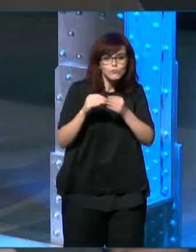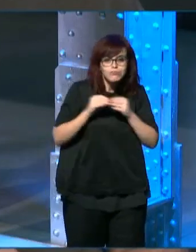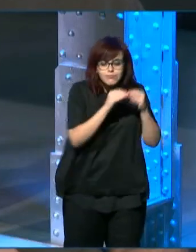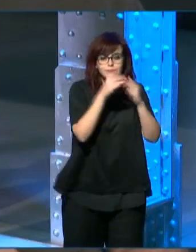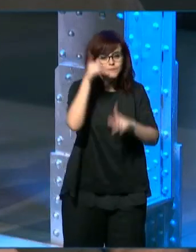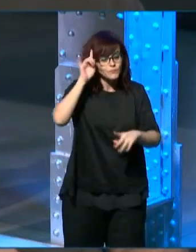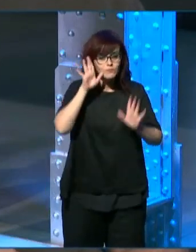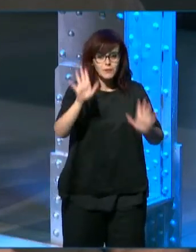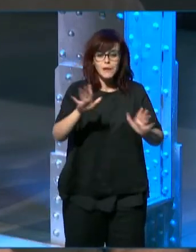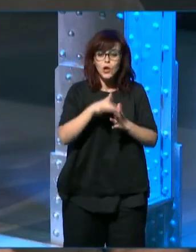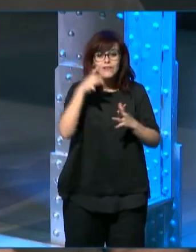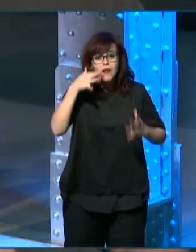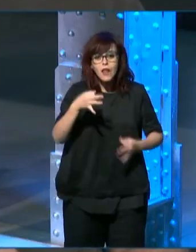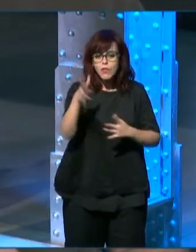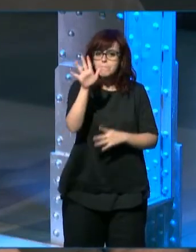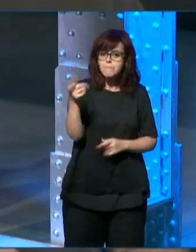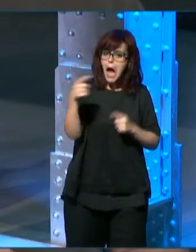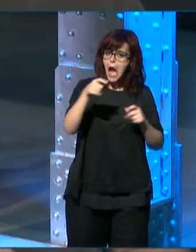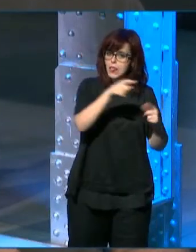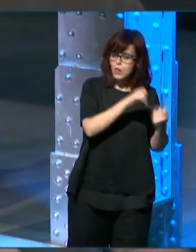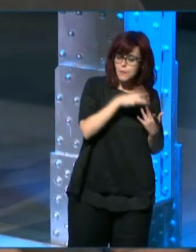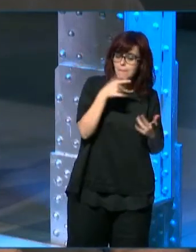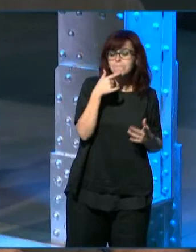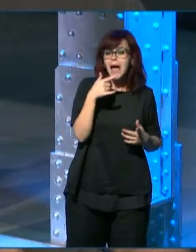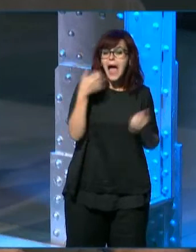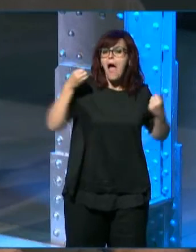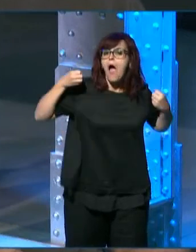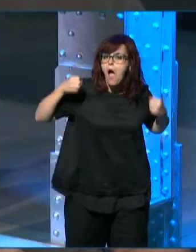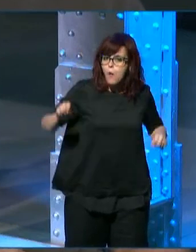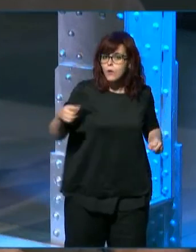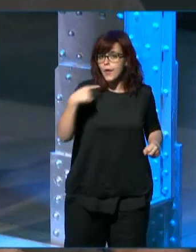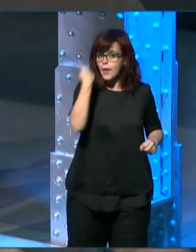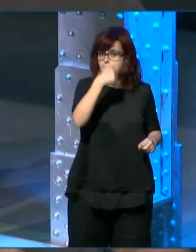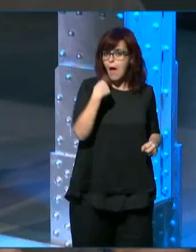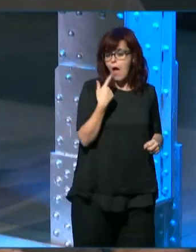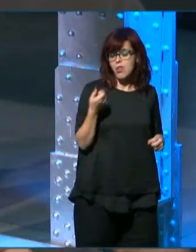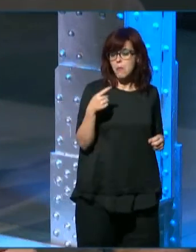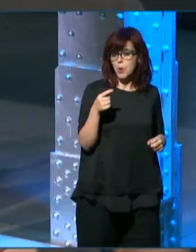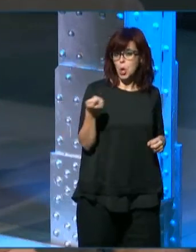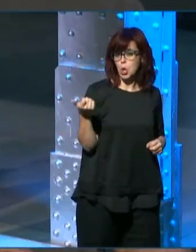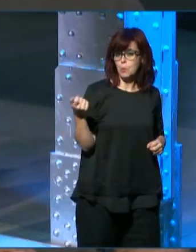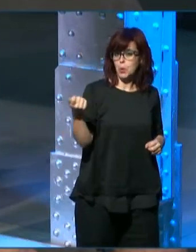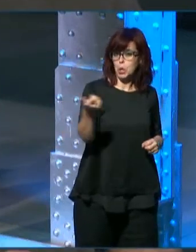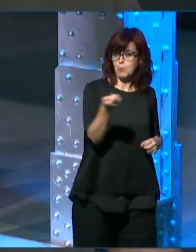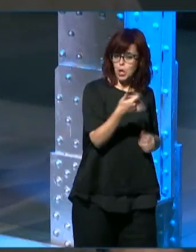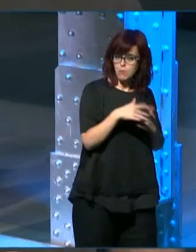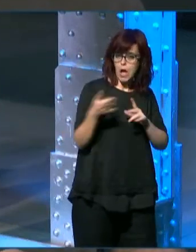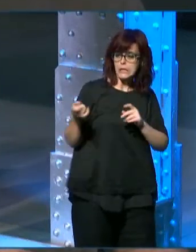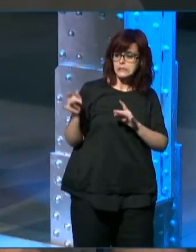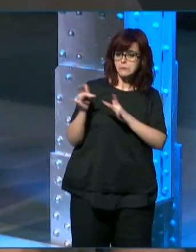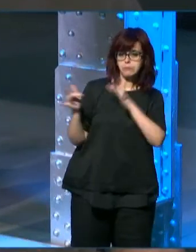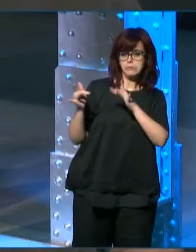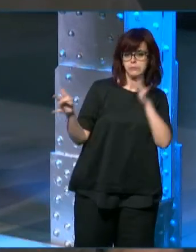yo creo que en realidad nos parecemos mucho más de lo que decimos parecernos. No, pero yo sí